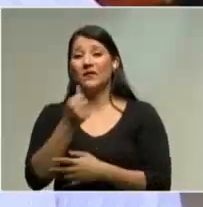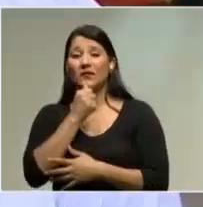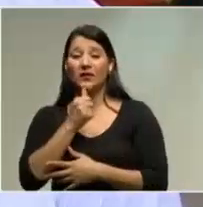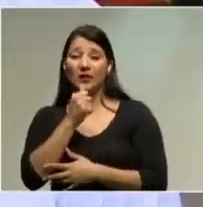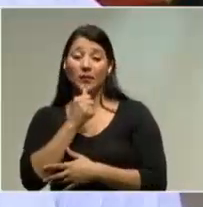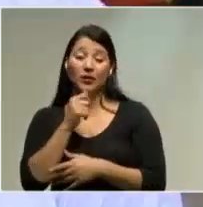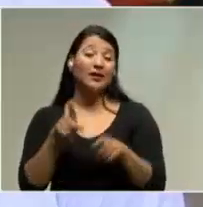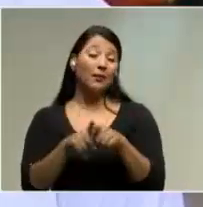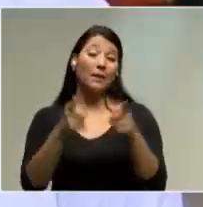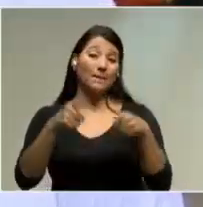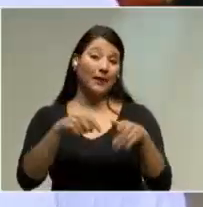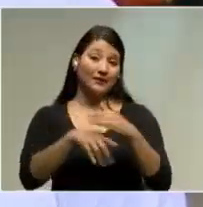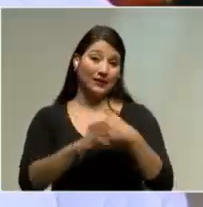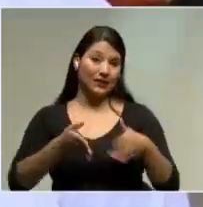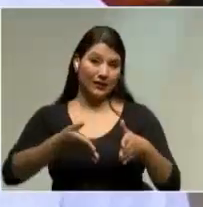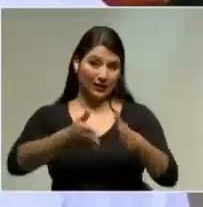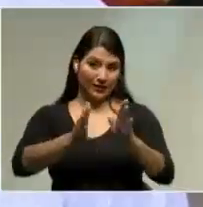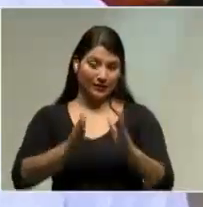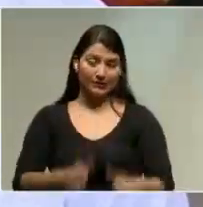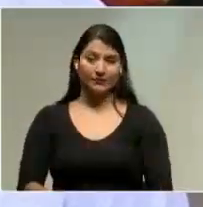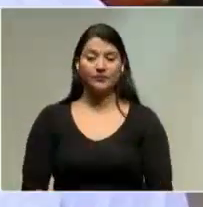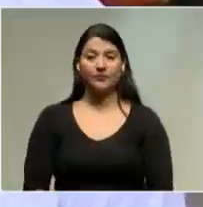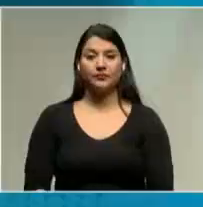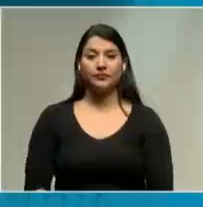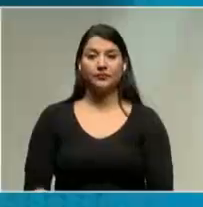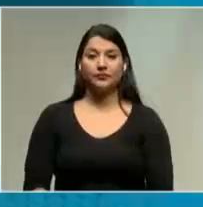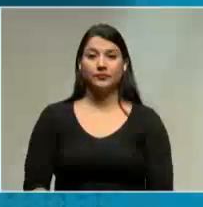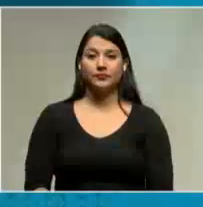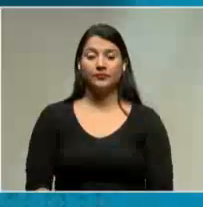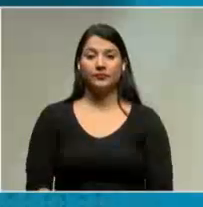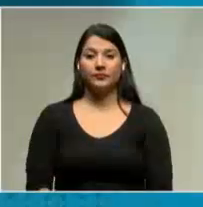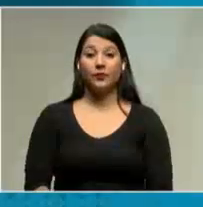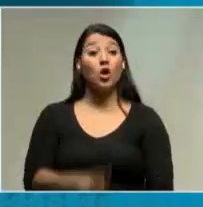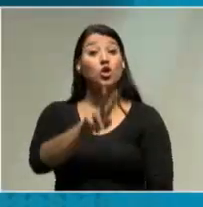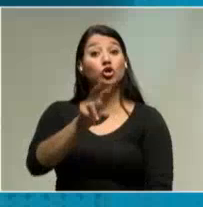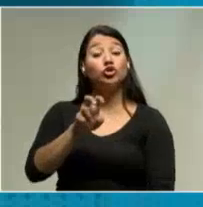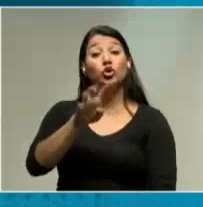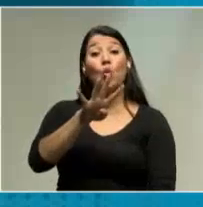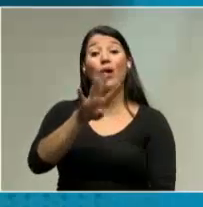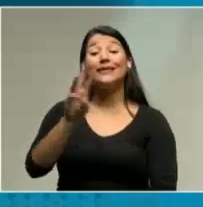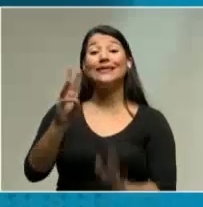la misma ruta, ¿verdad?